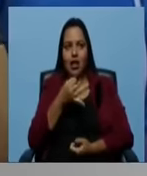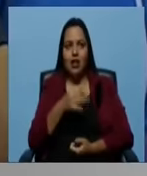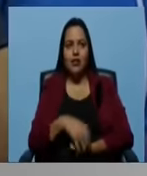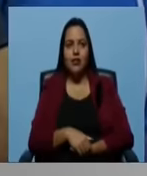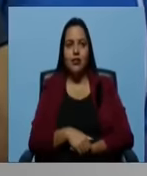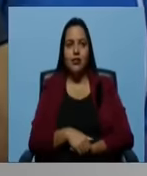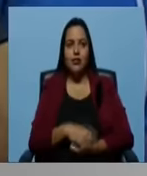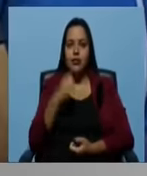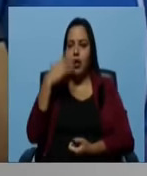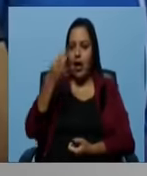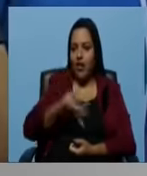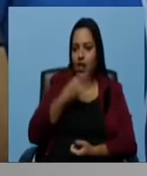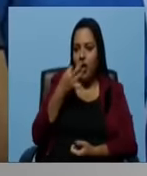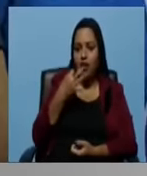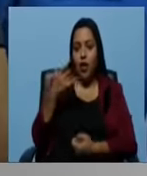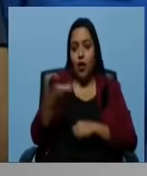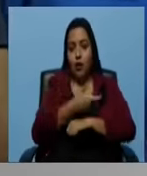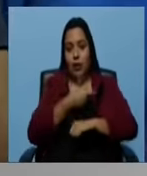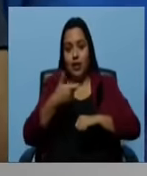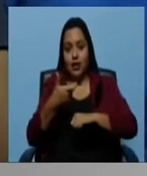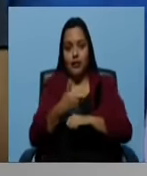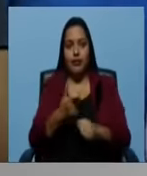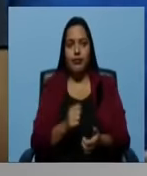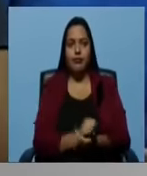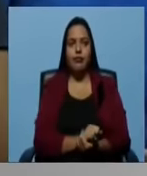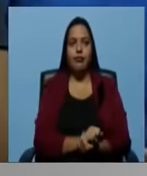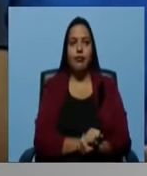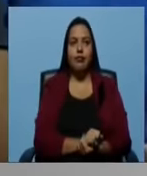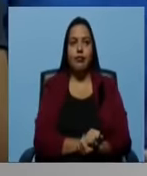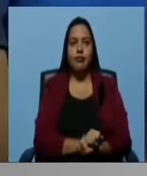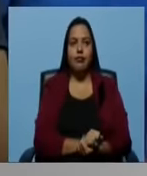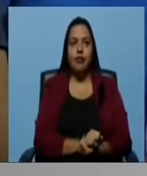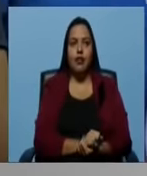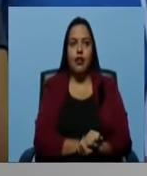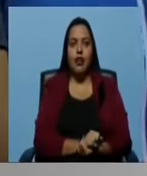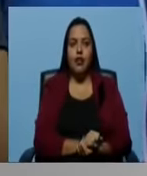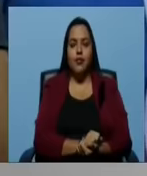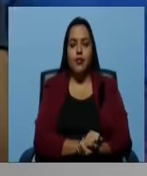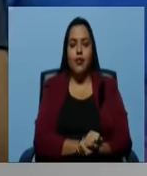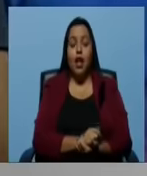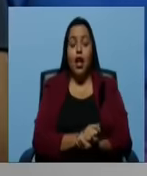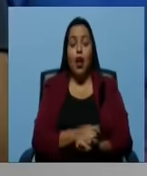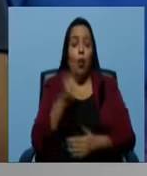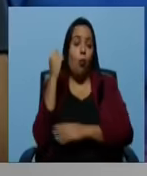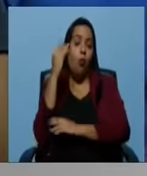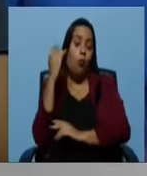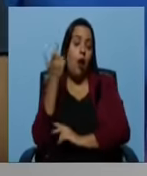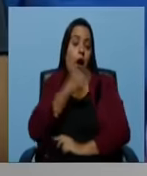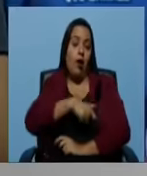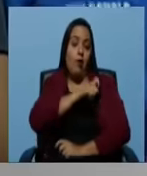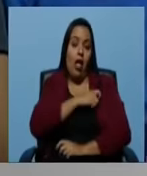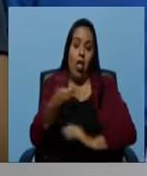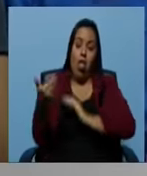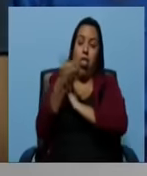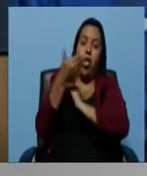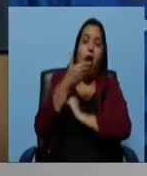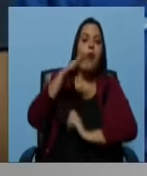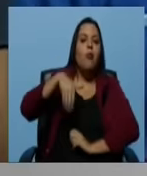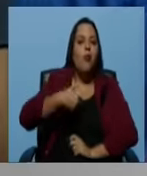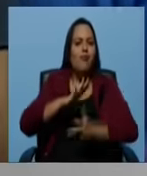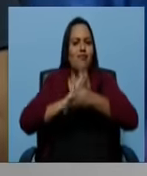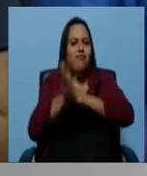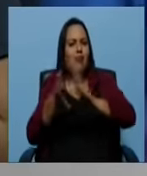Buenas tardes, gobernador y capitán. Las injerencias del Congreso español en asuntos venezolanos podría perturbar la paz del